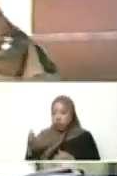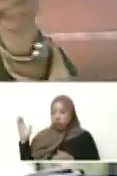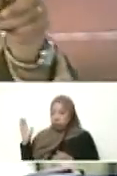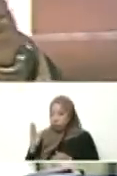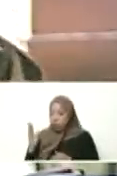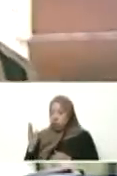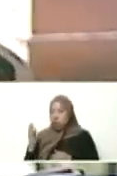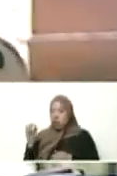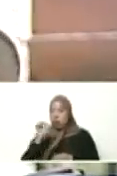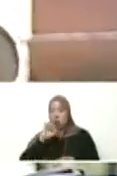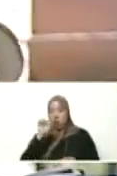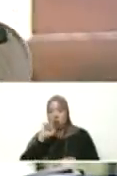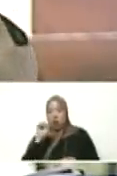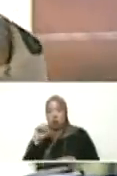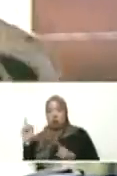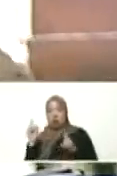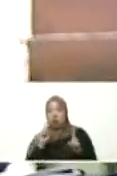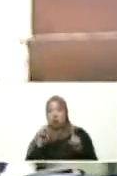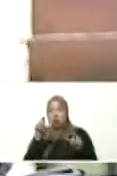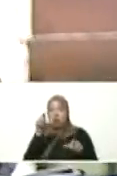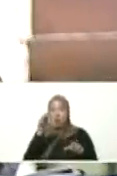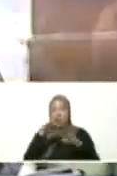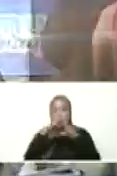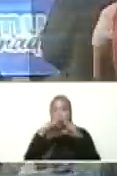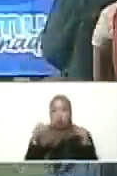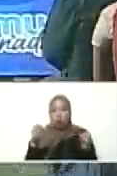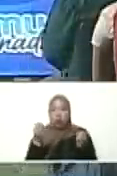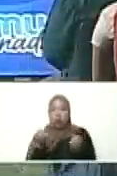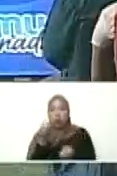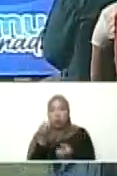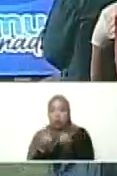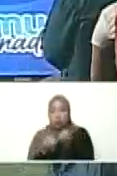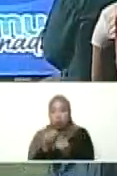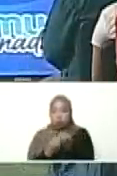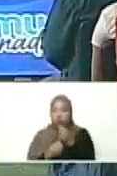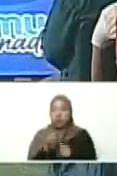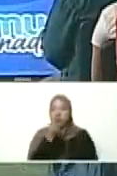en el carrito este que nos vinimos para ver toda la cosecha.